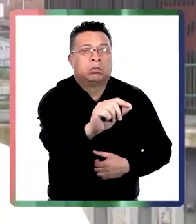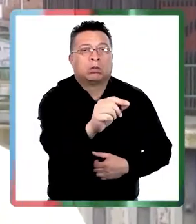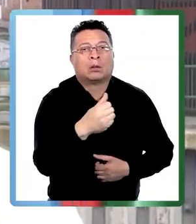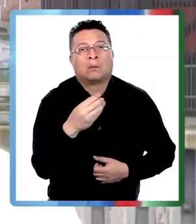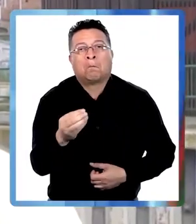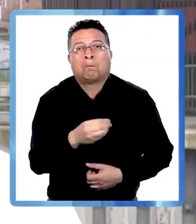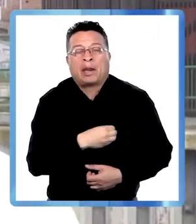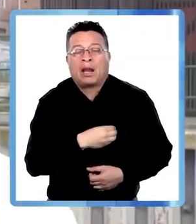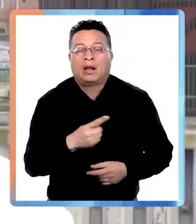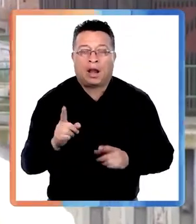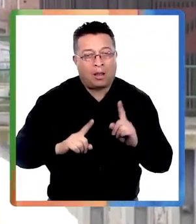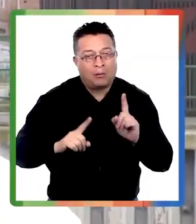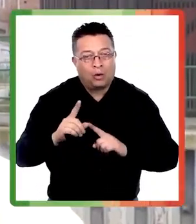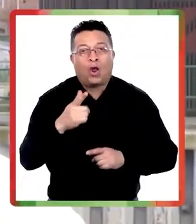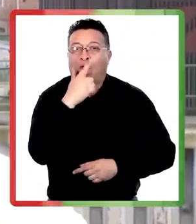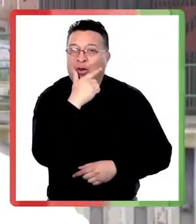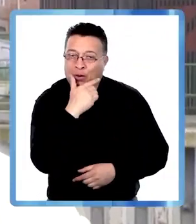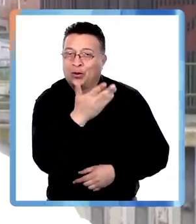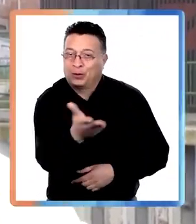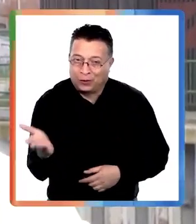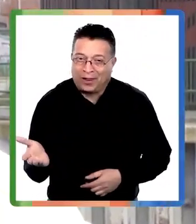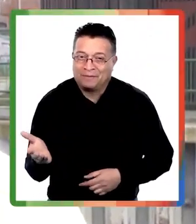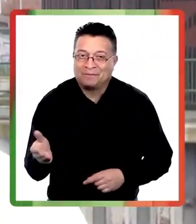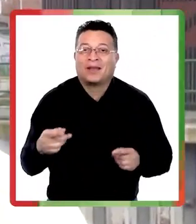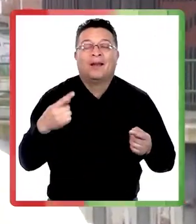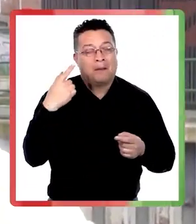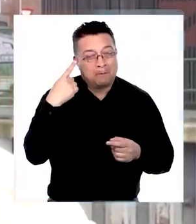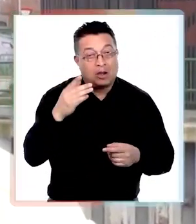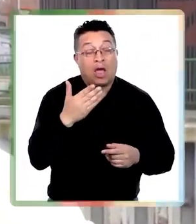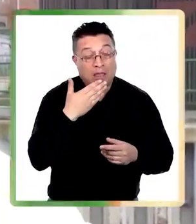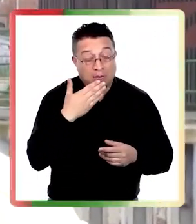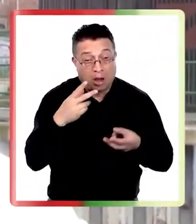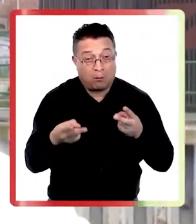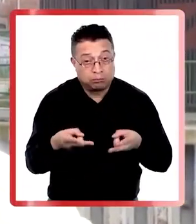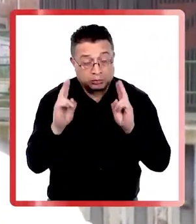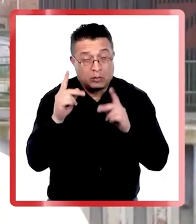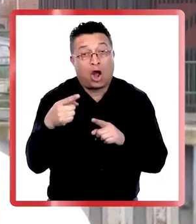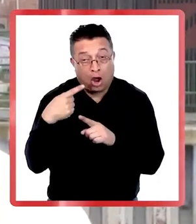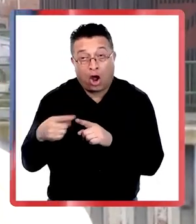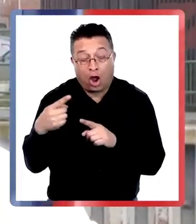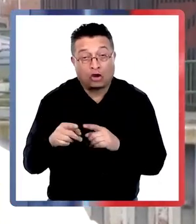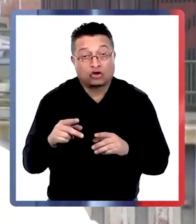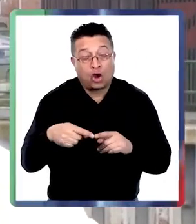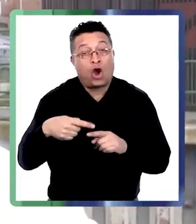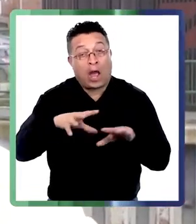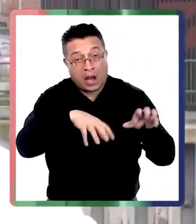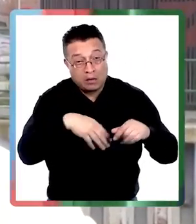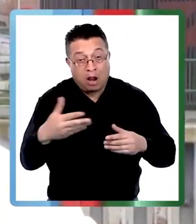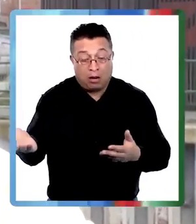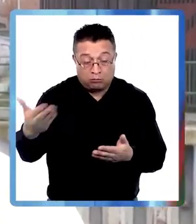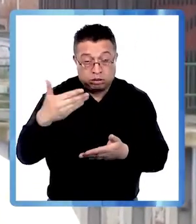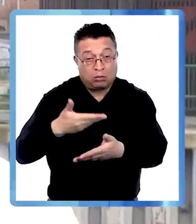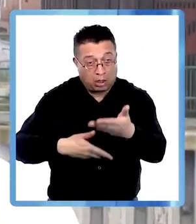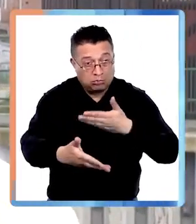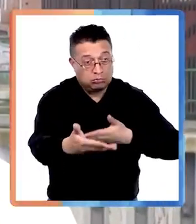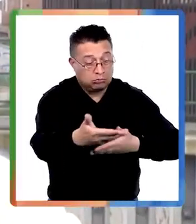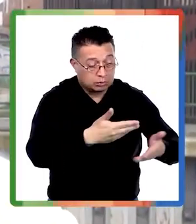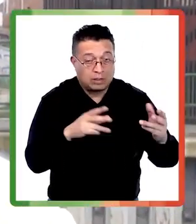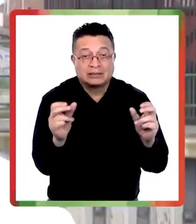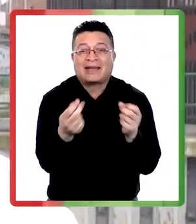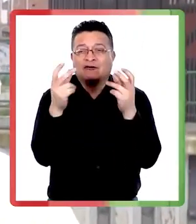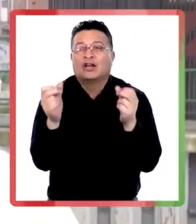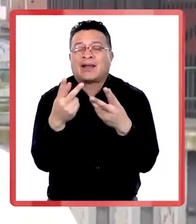sufrir cuando se va el animal de la casa. Pero también eso abre la puerta a que uno pueda recibir a otro animal y así